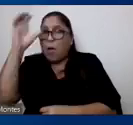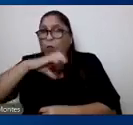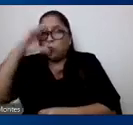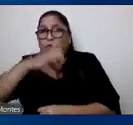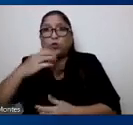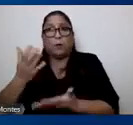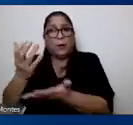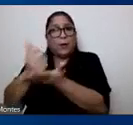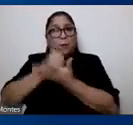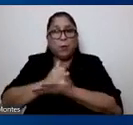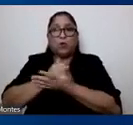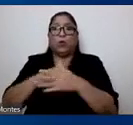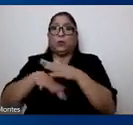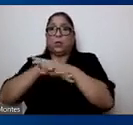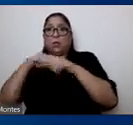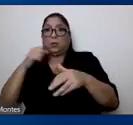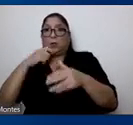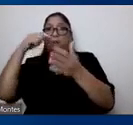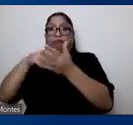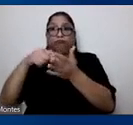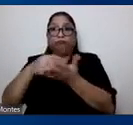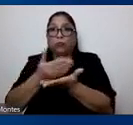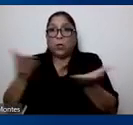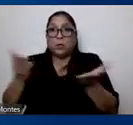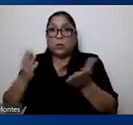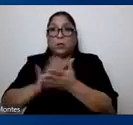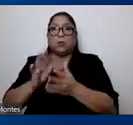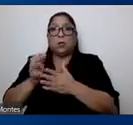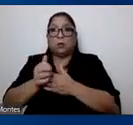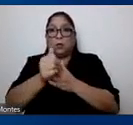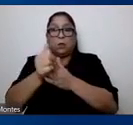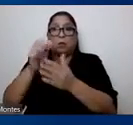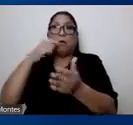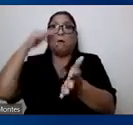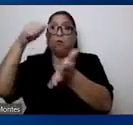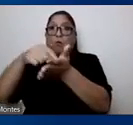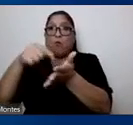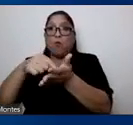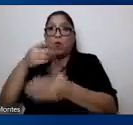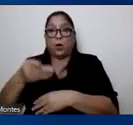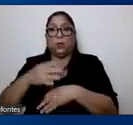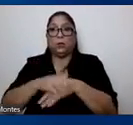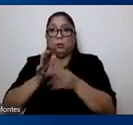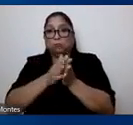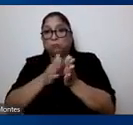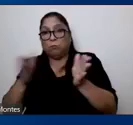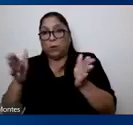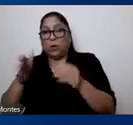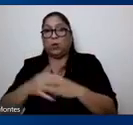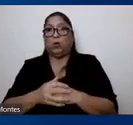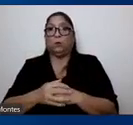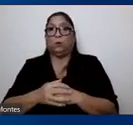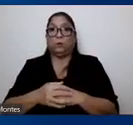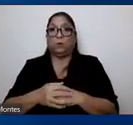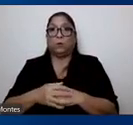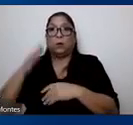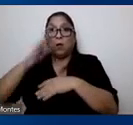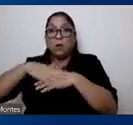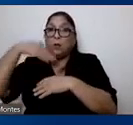prisiones hechas, ¿no? Y erigidas justamente por este periodo, ¿no? Luego de